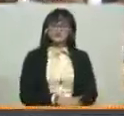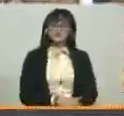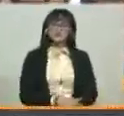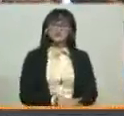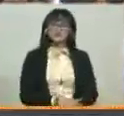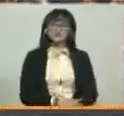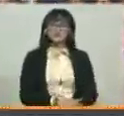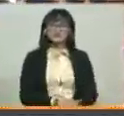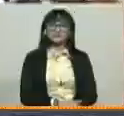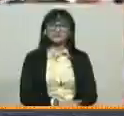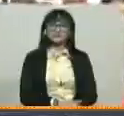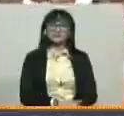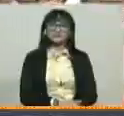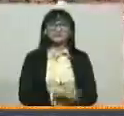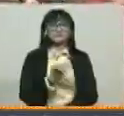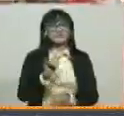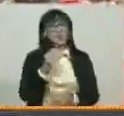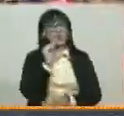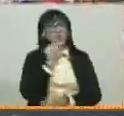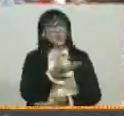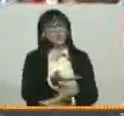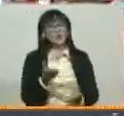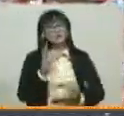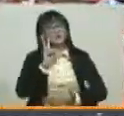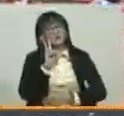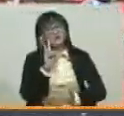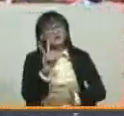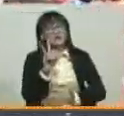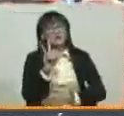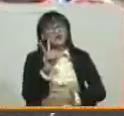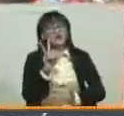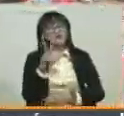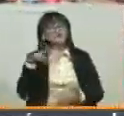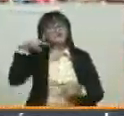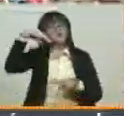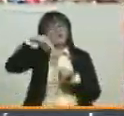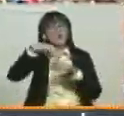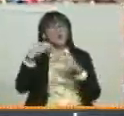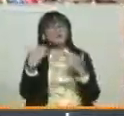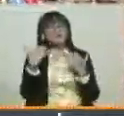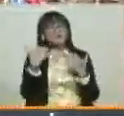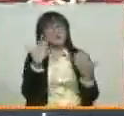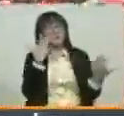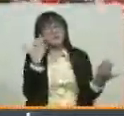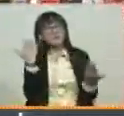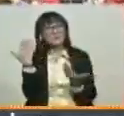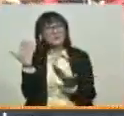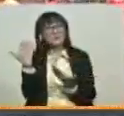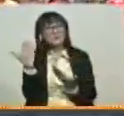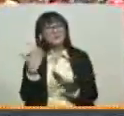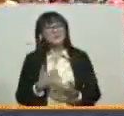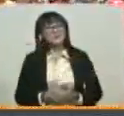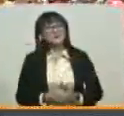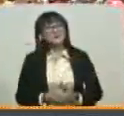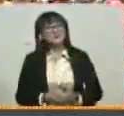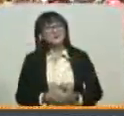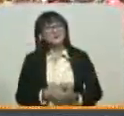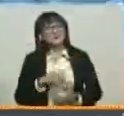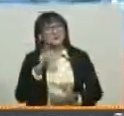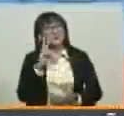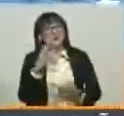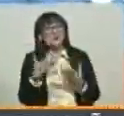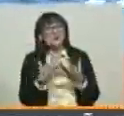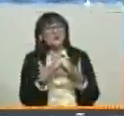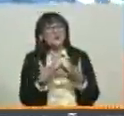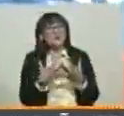Sí, juventud. Cuando los veo encaramados ahí en esos balcones. Cuando los veo